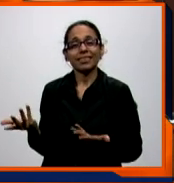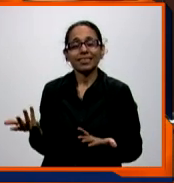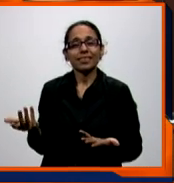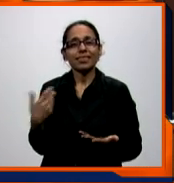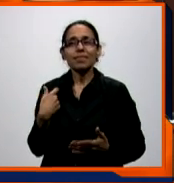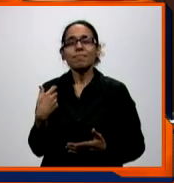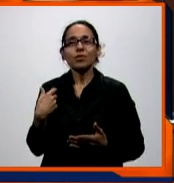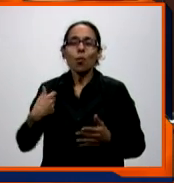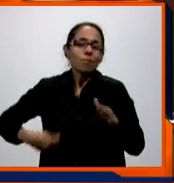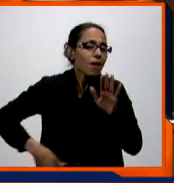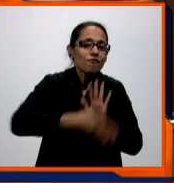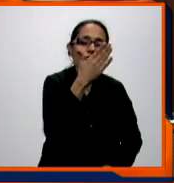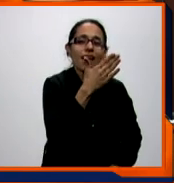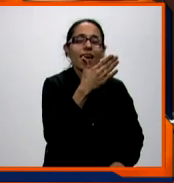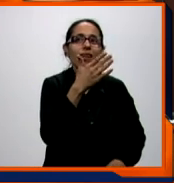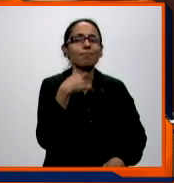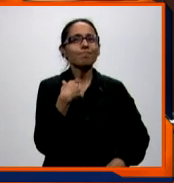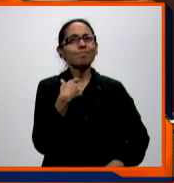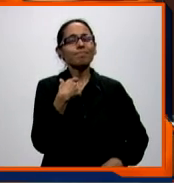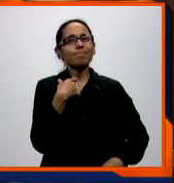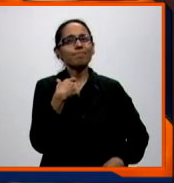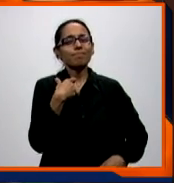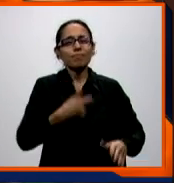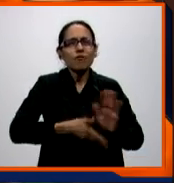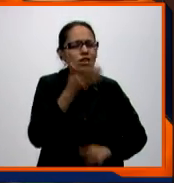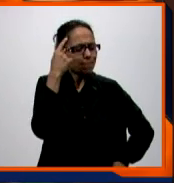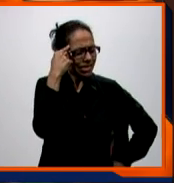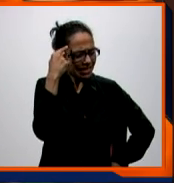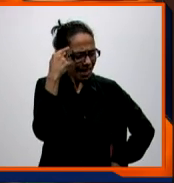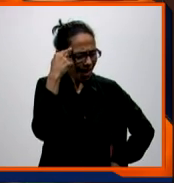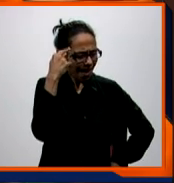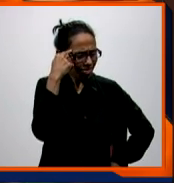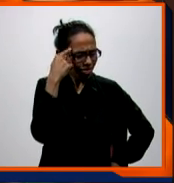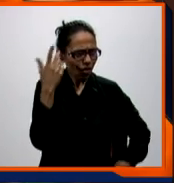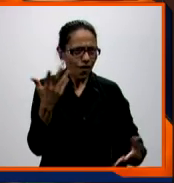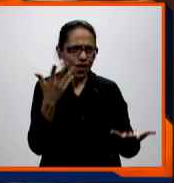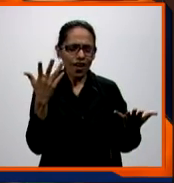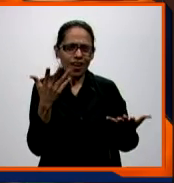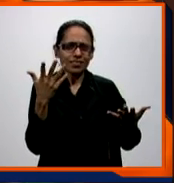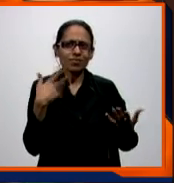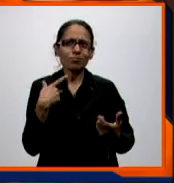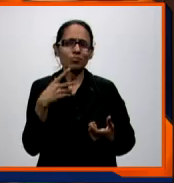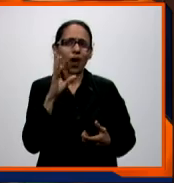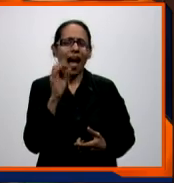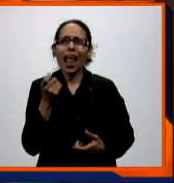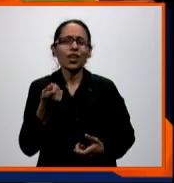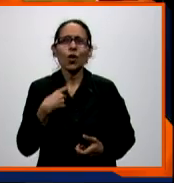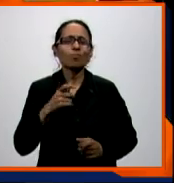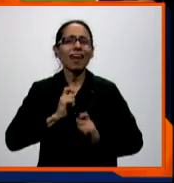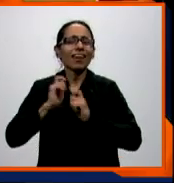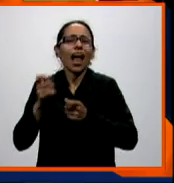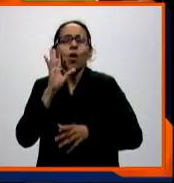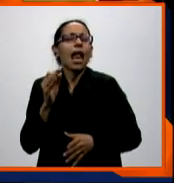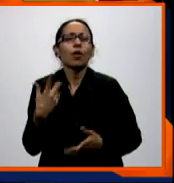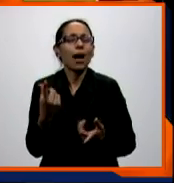Y mientras me iba, me fui pensando que un regalo más le tengo que hacer.